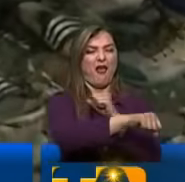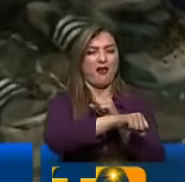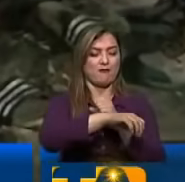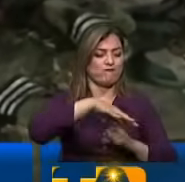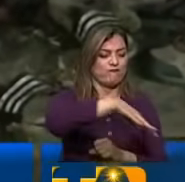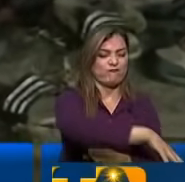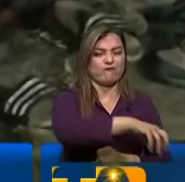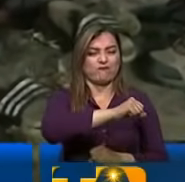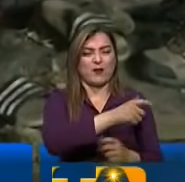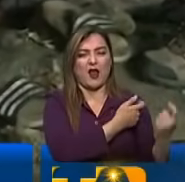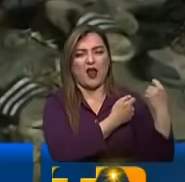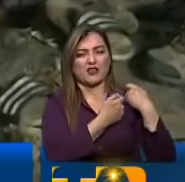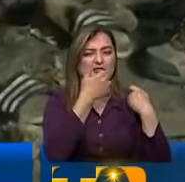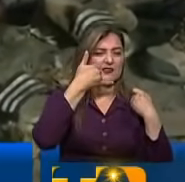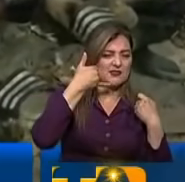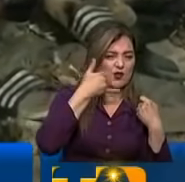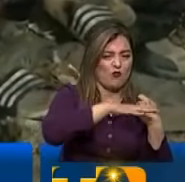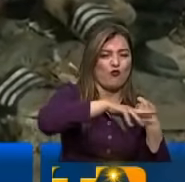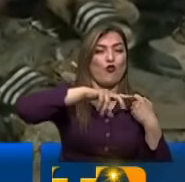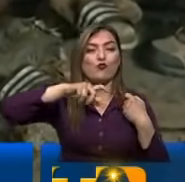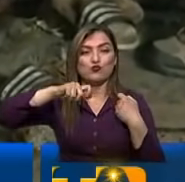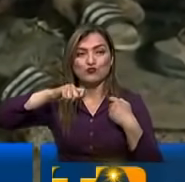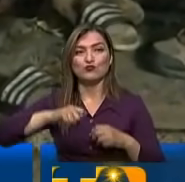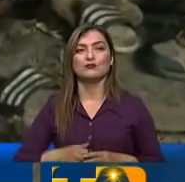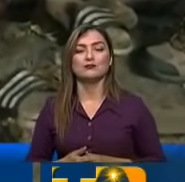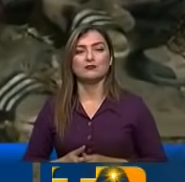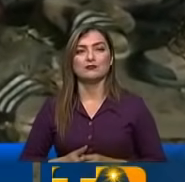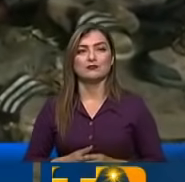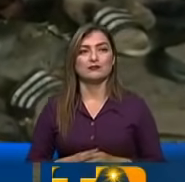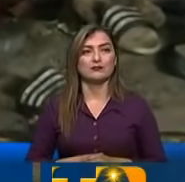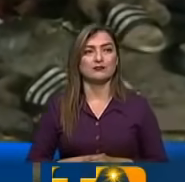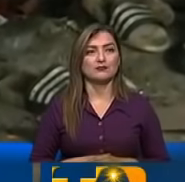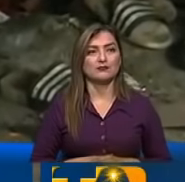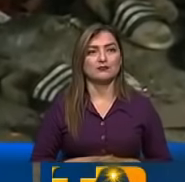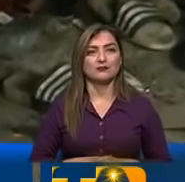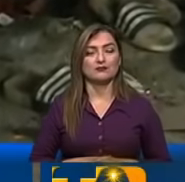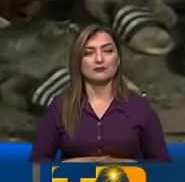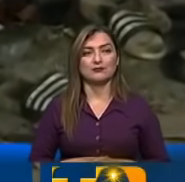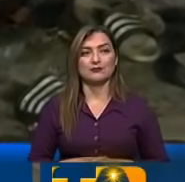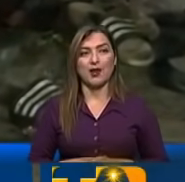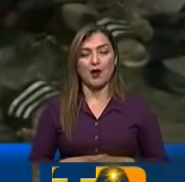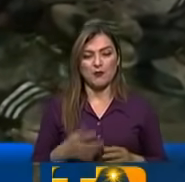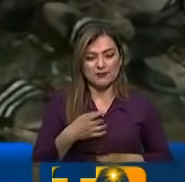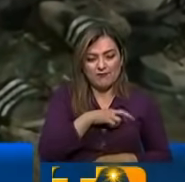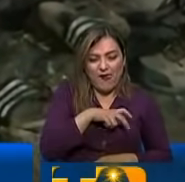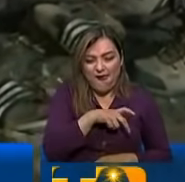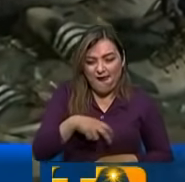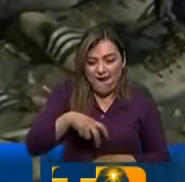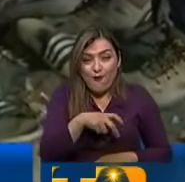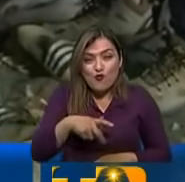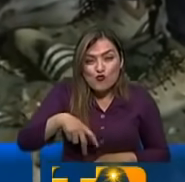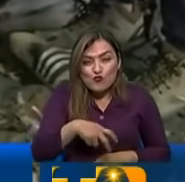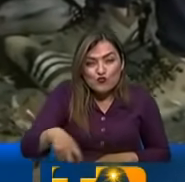sustraen carteras, celulares de los ocupantes de los vehículos y obviamente aprovechando la quebrada, aprovechando el lugar, utilizan